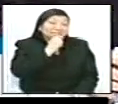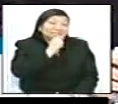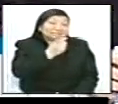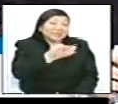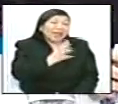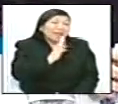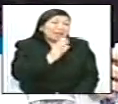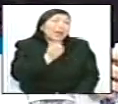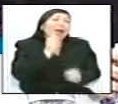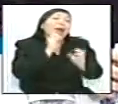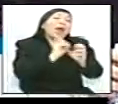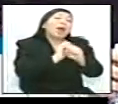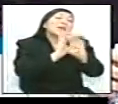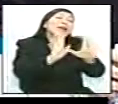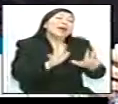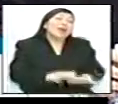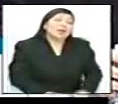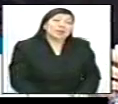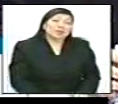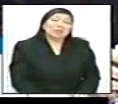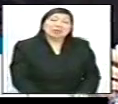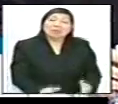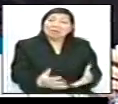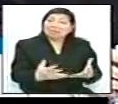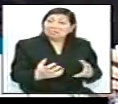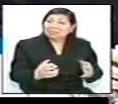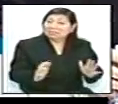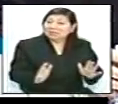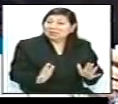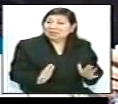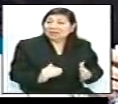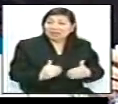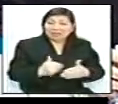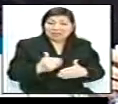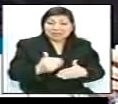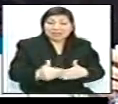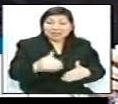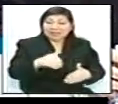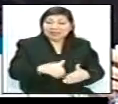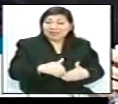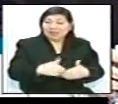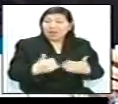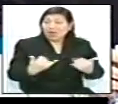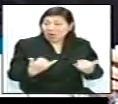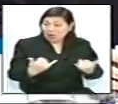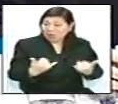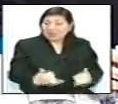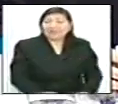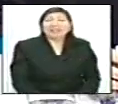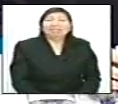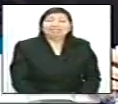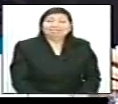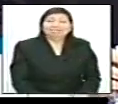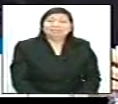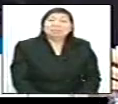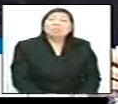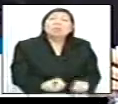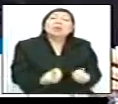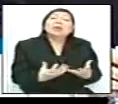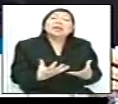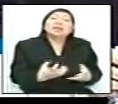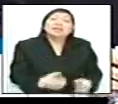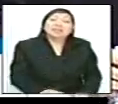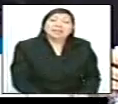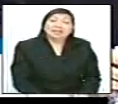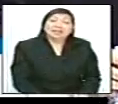uno. Hay los que quieren el adelanto de elecciones ahorita, porque quieren,